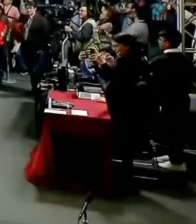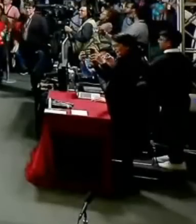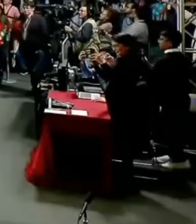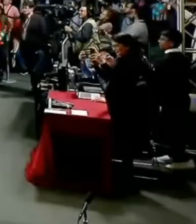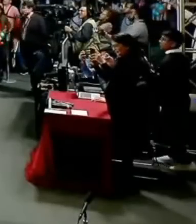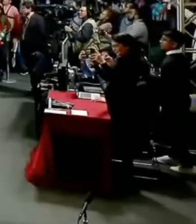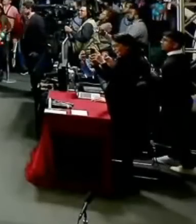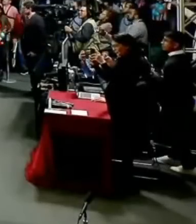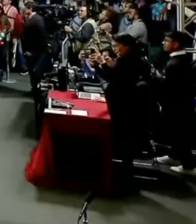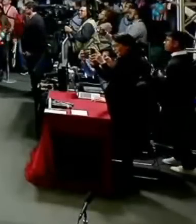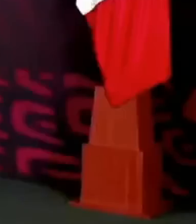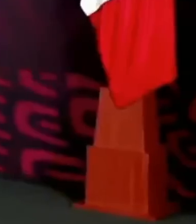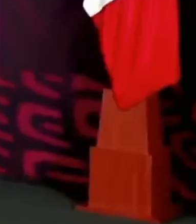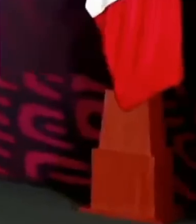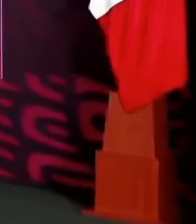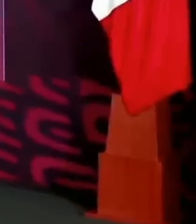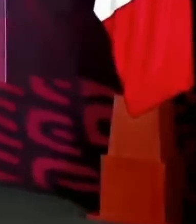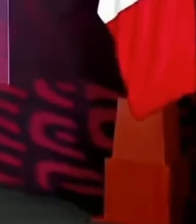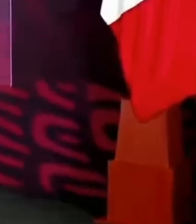ánimo.